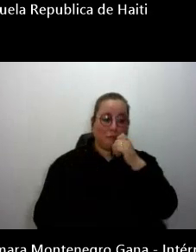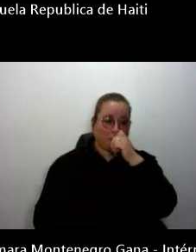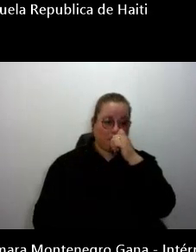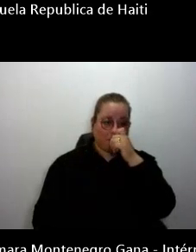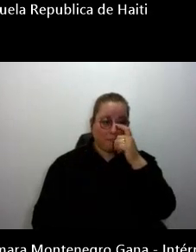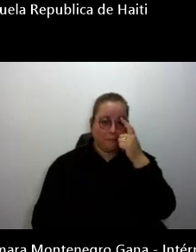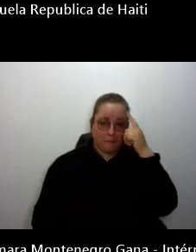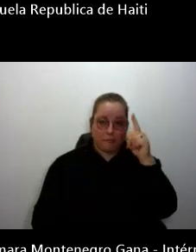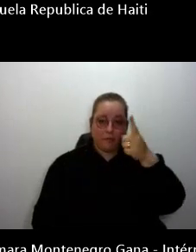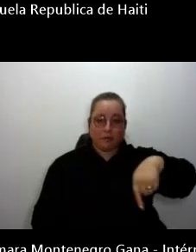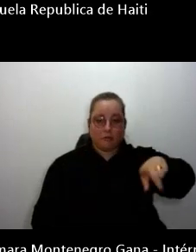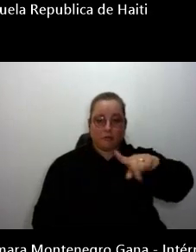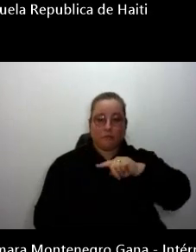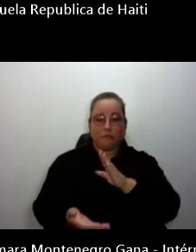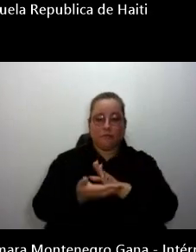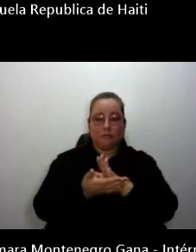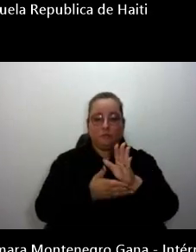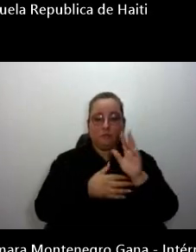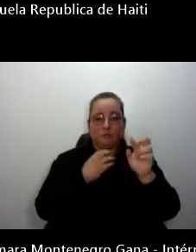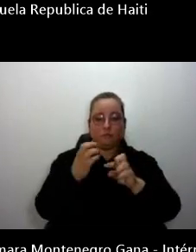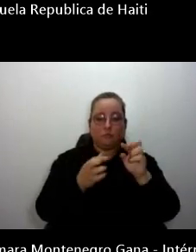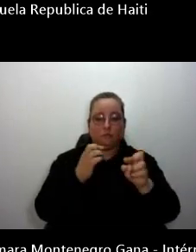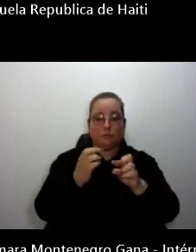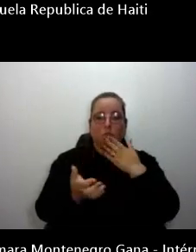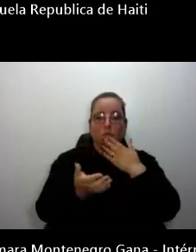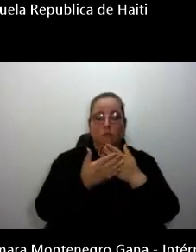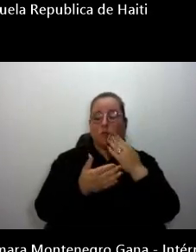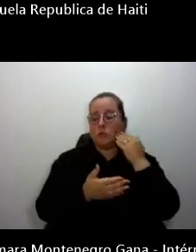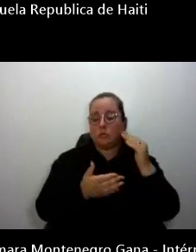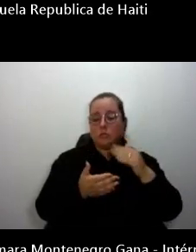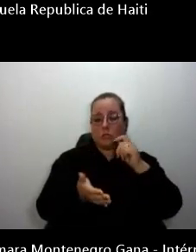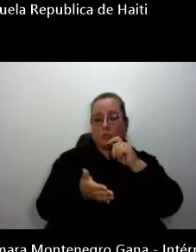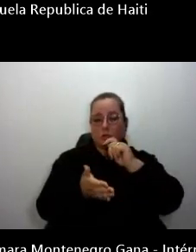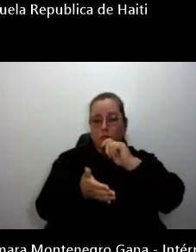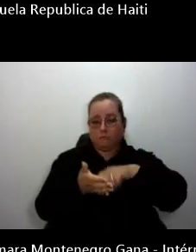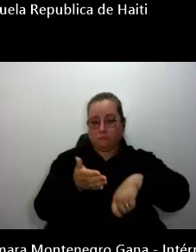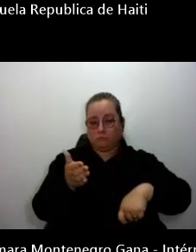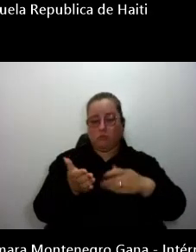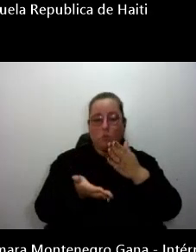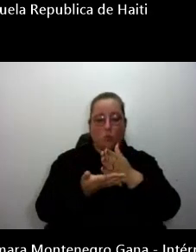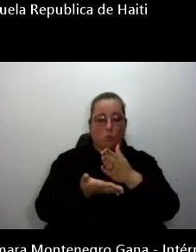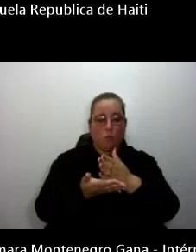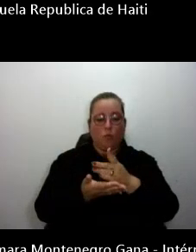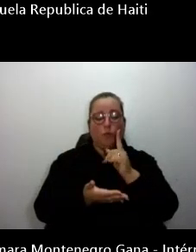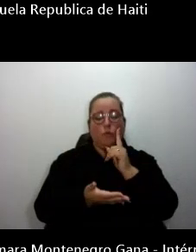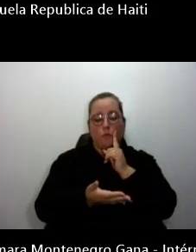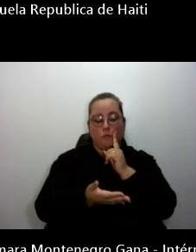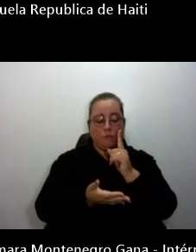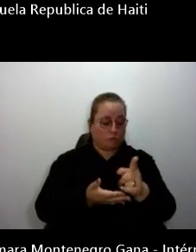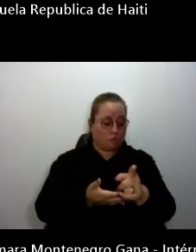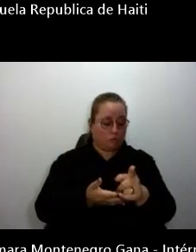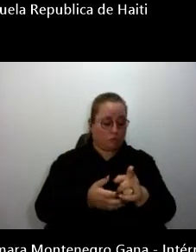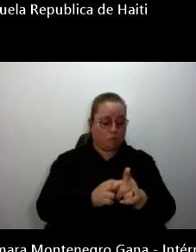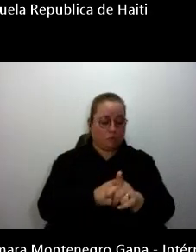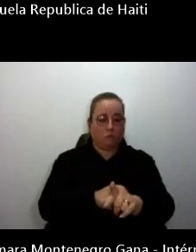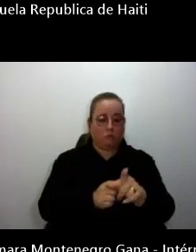nosotros partimos fundamentalmente en el proceso matrícula. En el proceso matrícula generalmente tenemos a un miembro del equipo